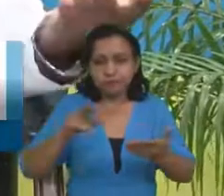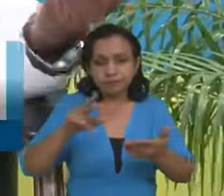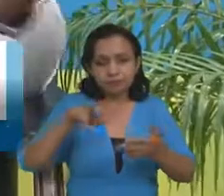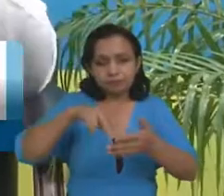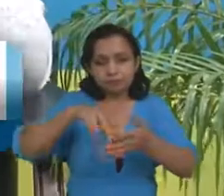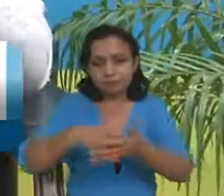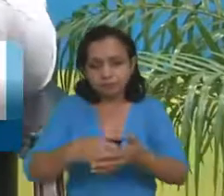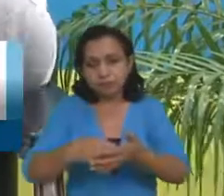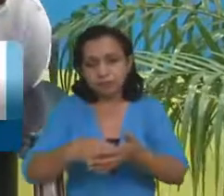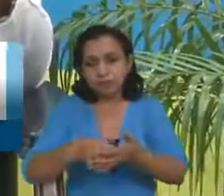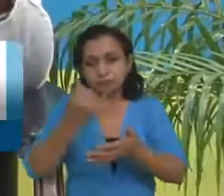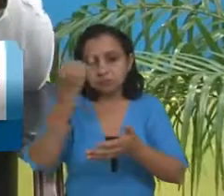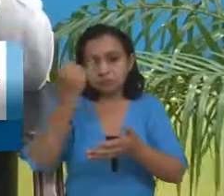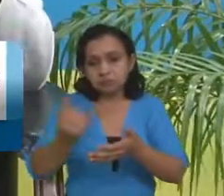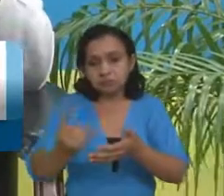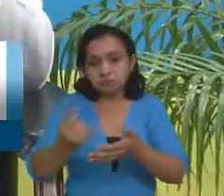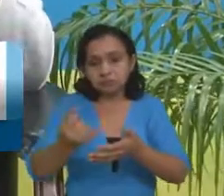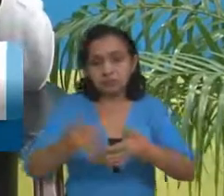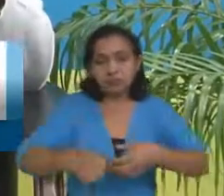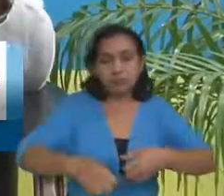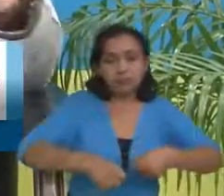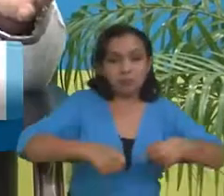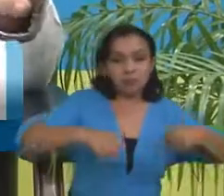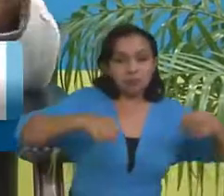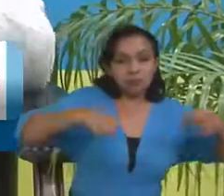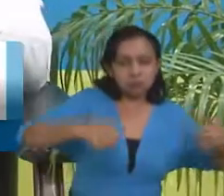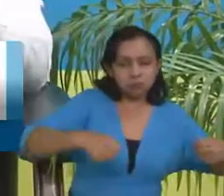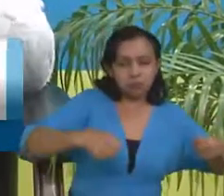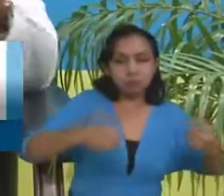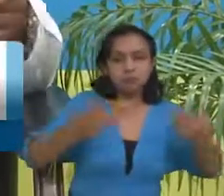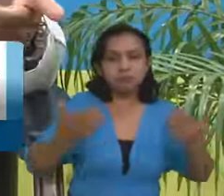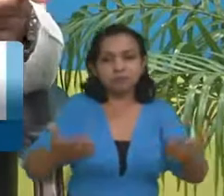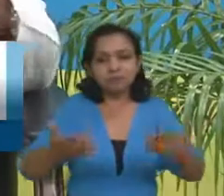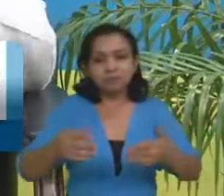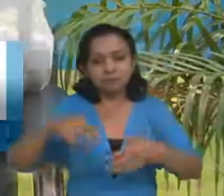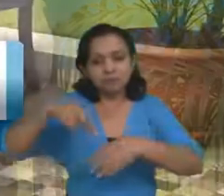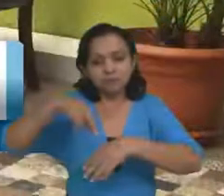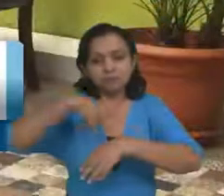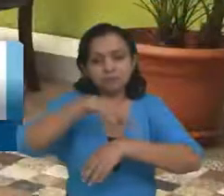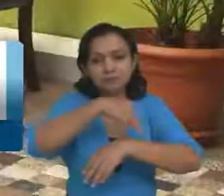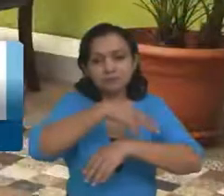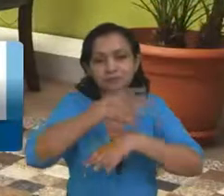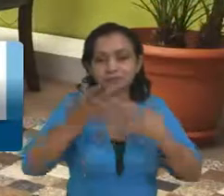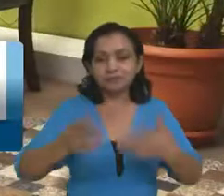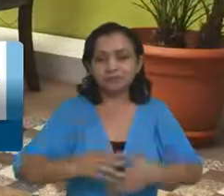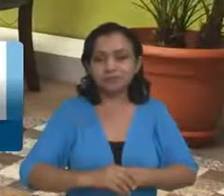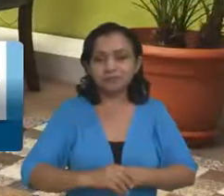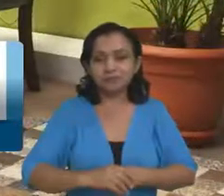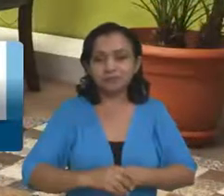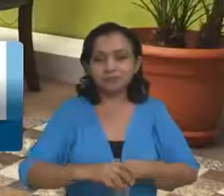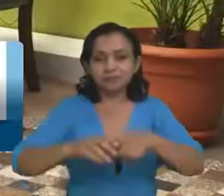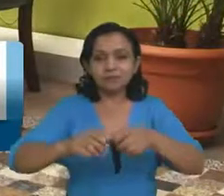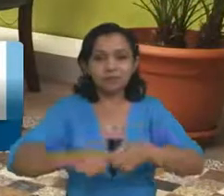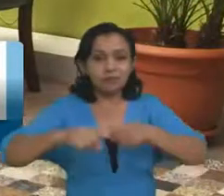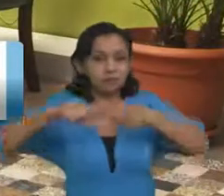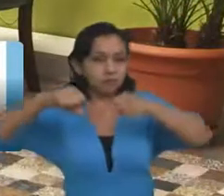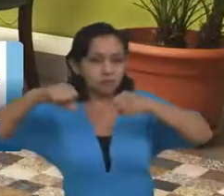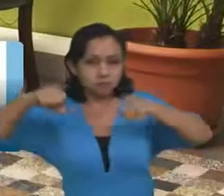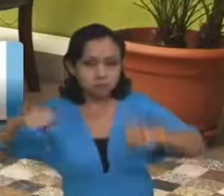doble el tobillo una persona delgada, así como yo, por ejemplo, caminando, a que se lo doble una